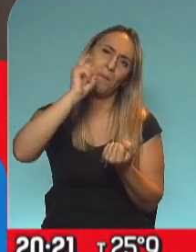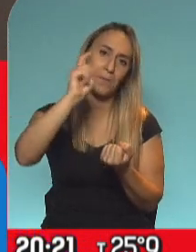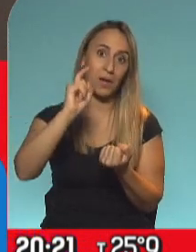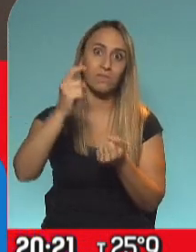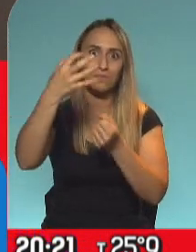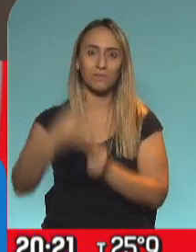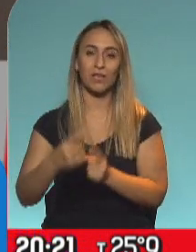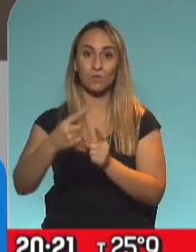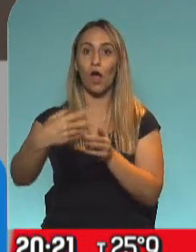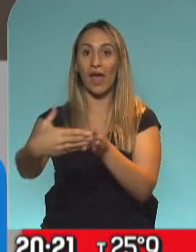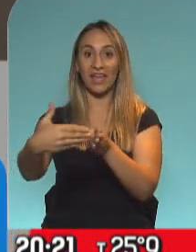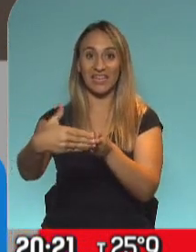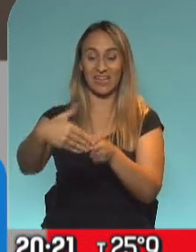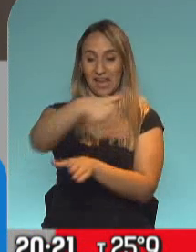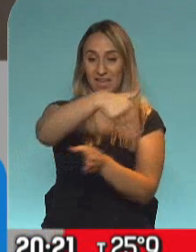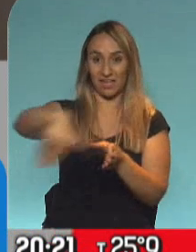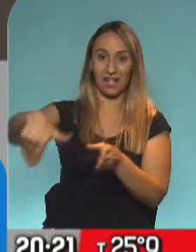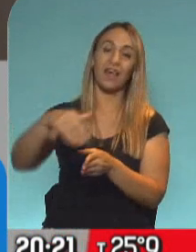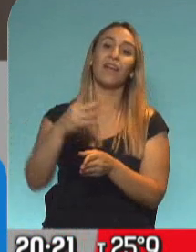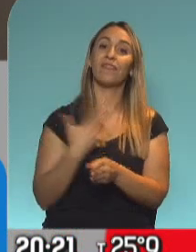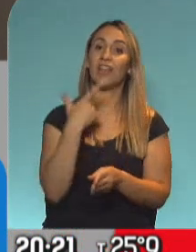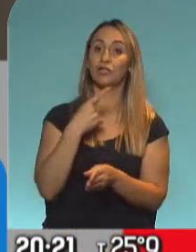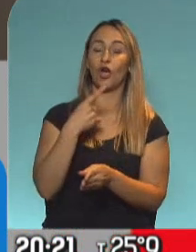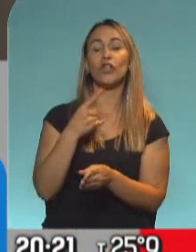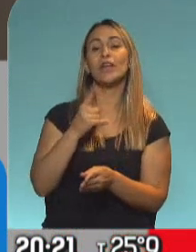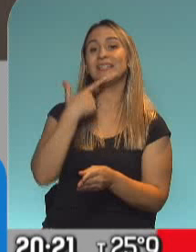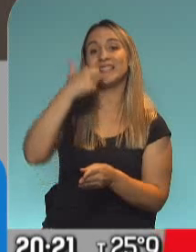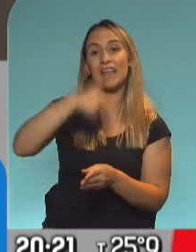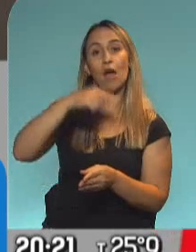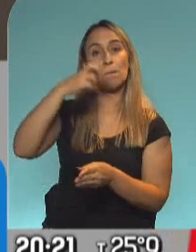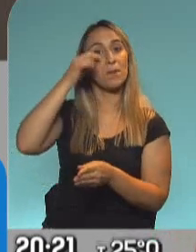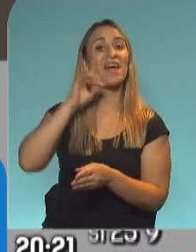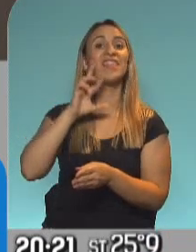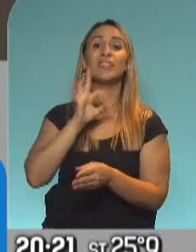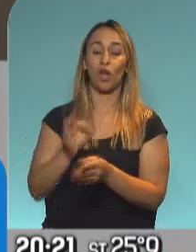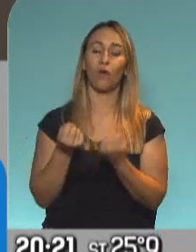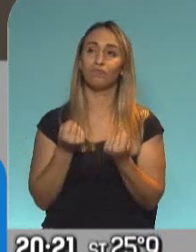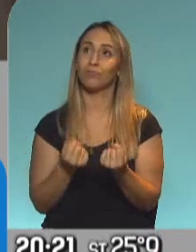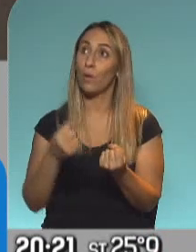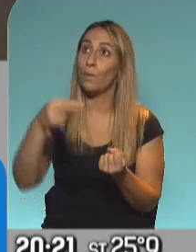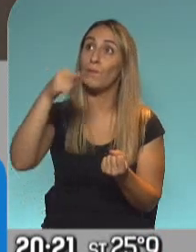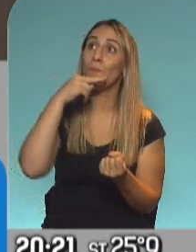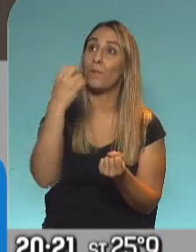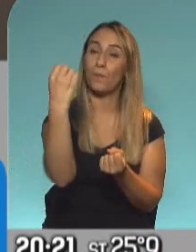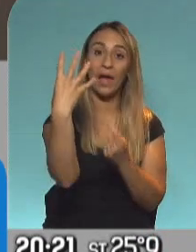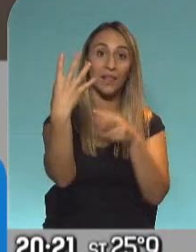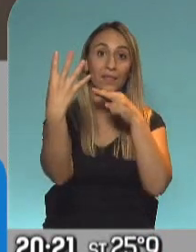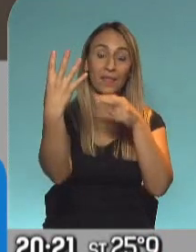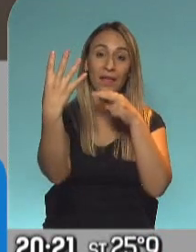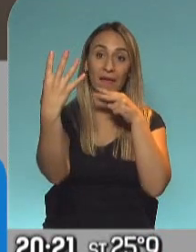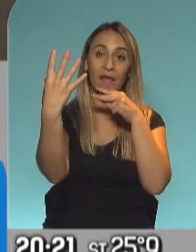Avenida Directorio con la Avenida San Pedrito, el semáforo se pone en verde y en ese momento